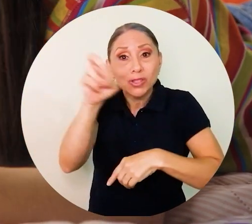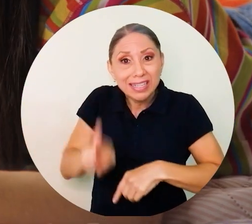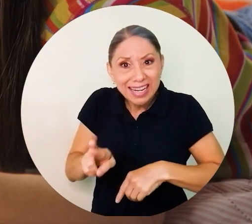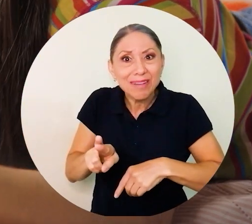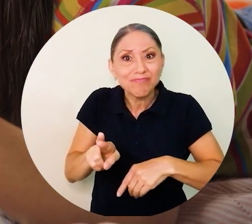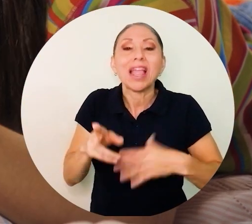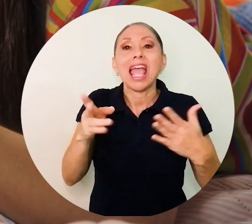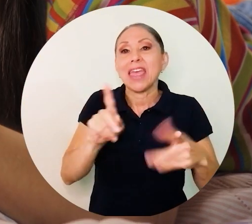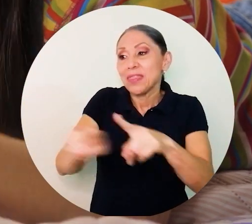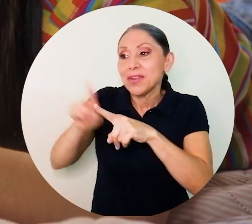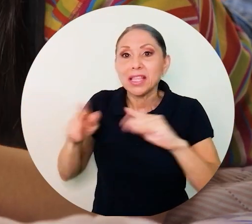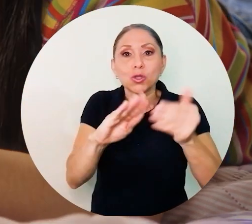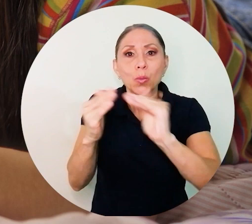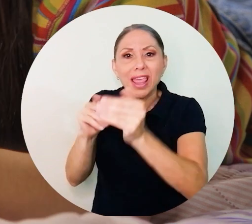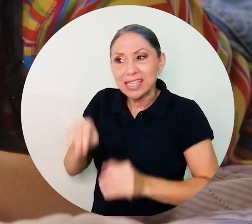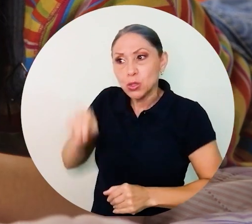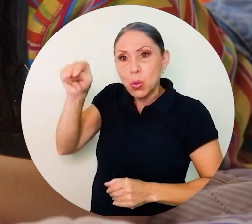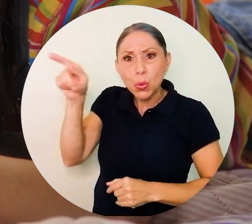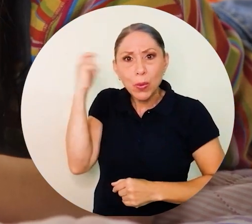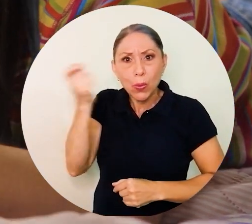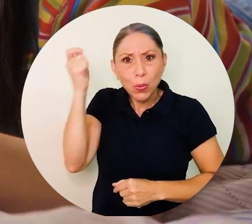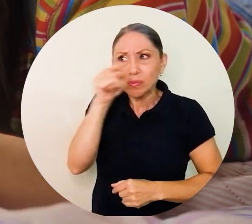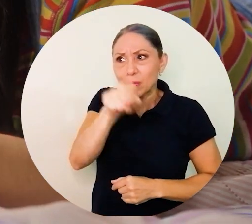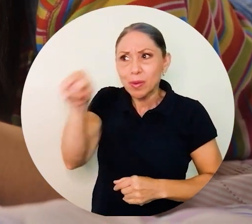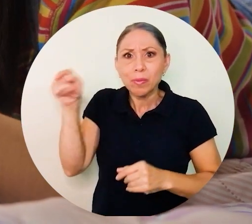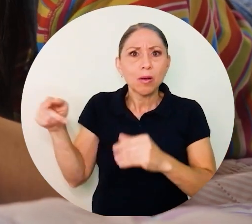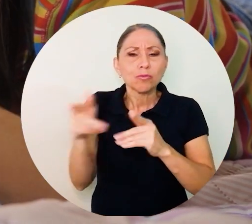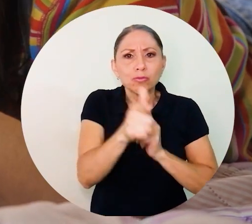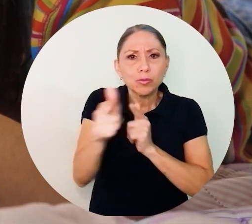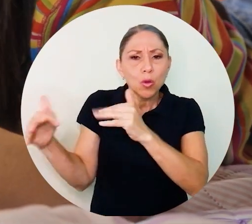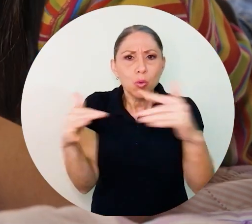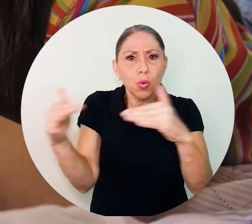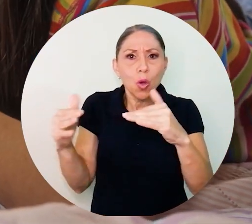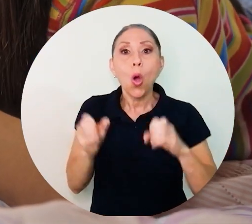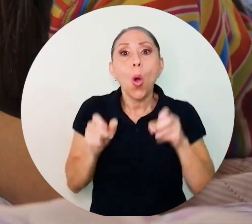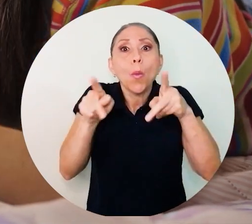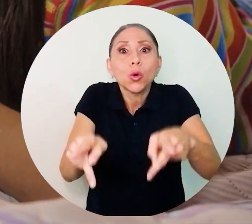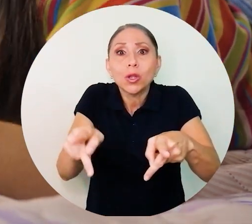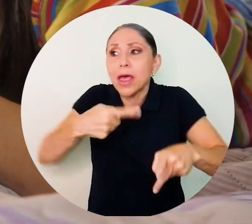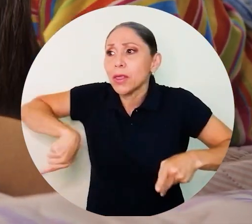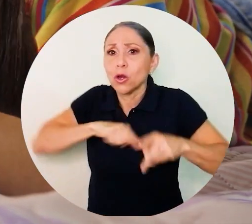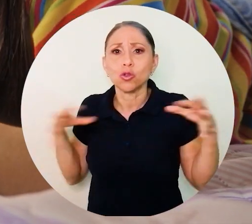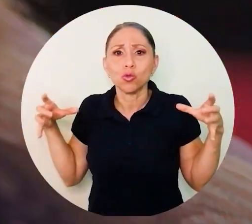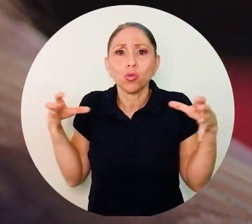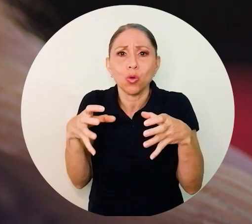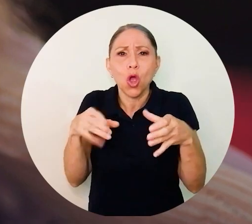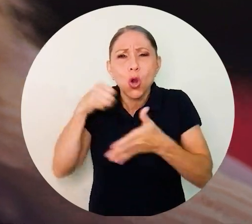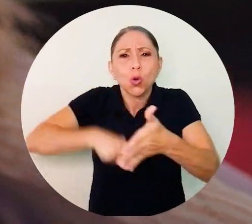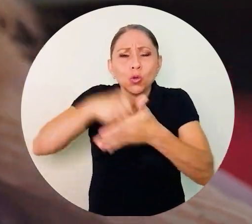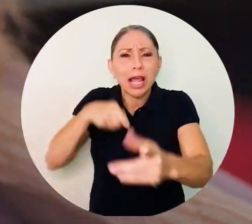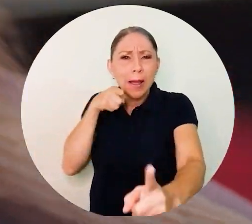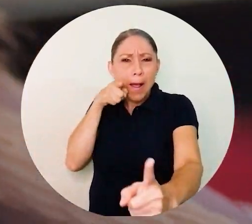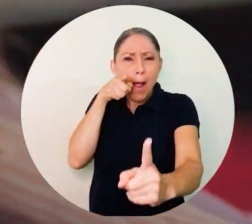Santa Rosa, en Sardinal, en la Trinidad. Pero eso fue una oportunidad para unirnos como pueblo y luchar por nuestro objetivo común, la